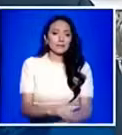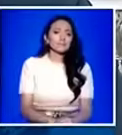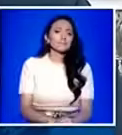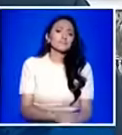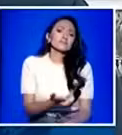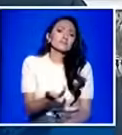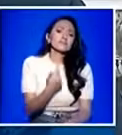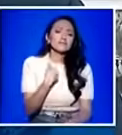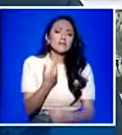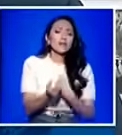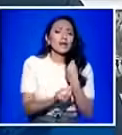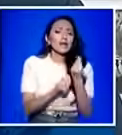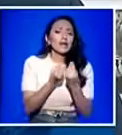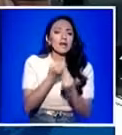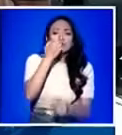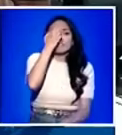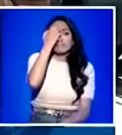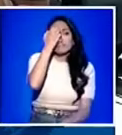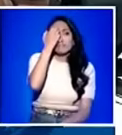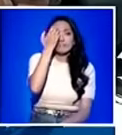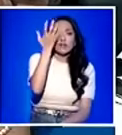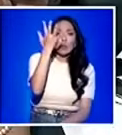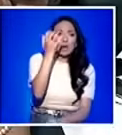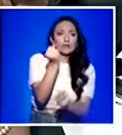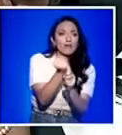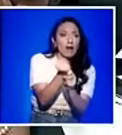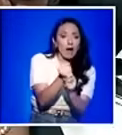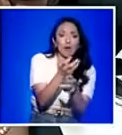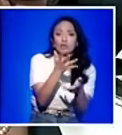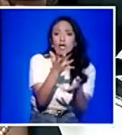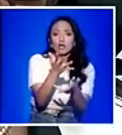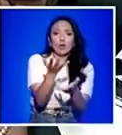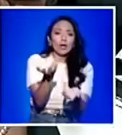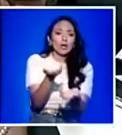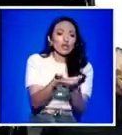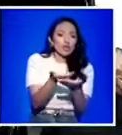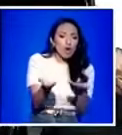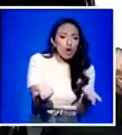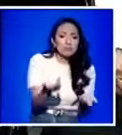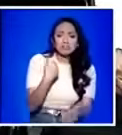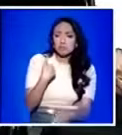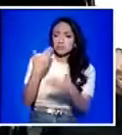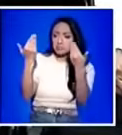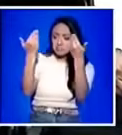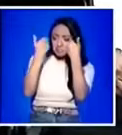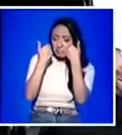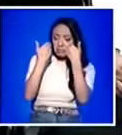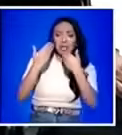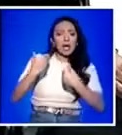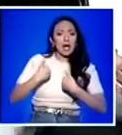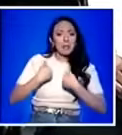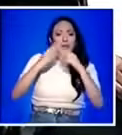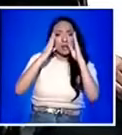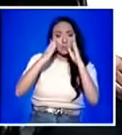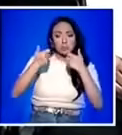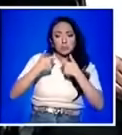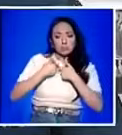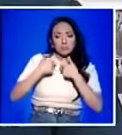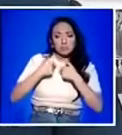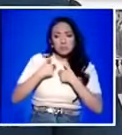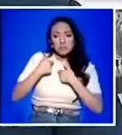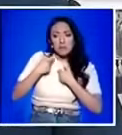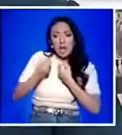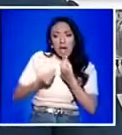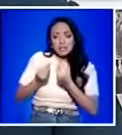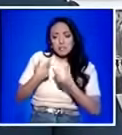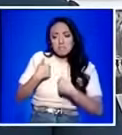tenemos la época del trabajo, de las obligaciones, y podemos dedicarnos a nosotros mismos y hacer lo que nos gusta y